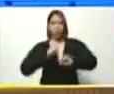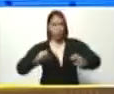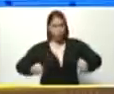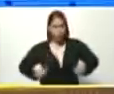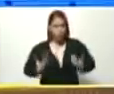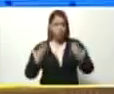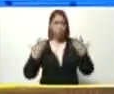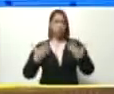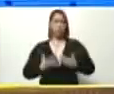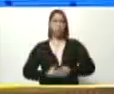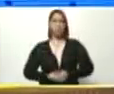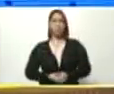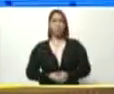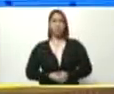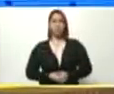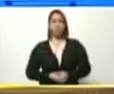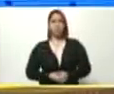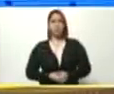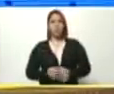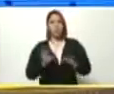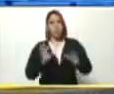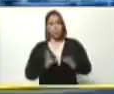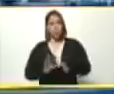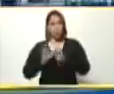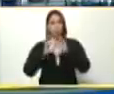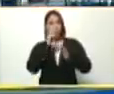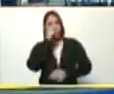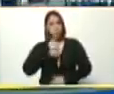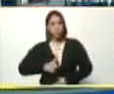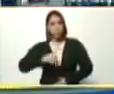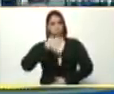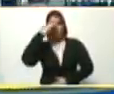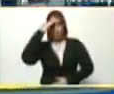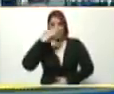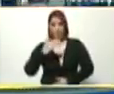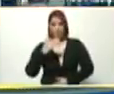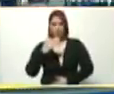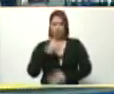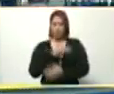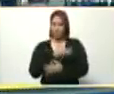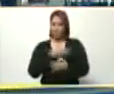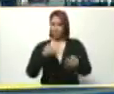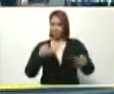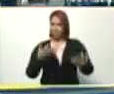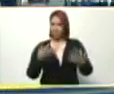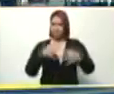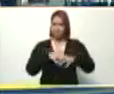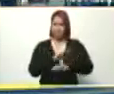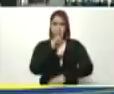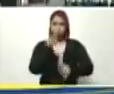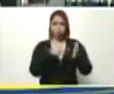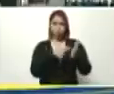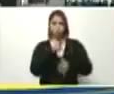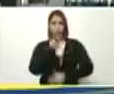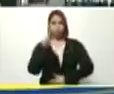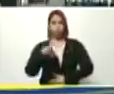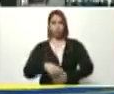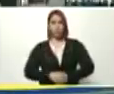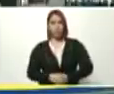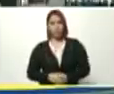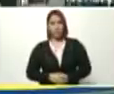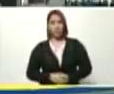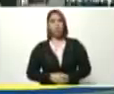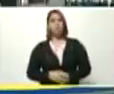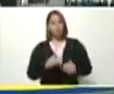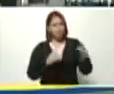real, de unión cívico-militar perfecta. 2021 ha estado